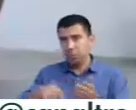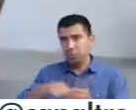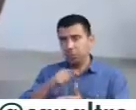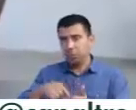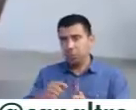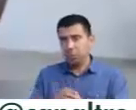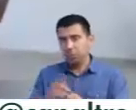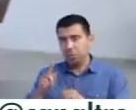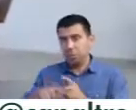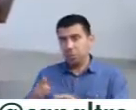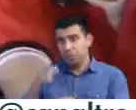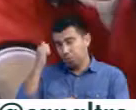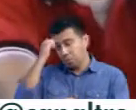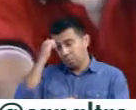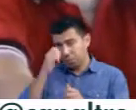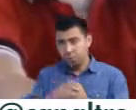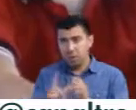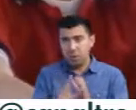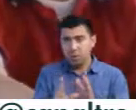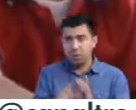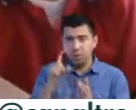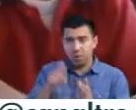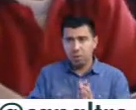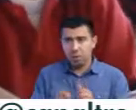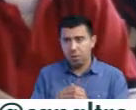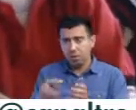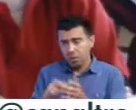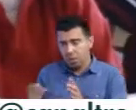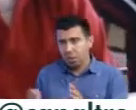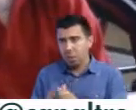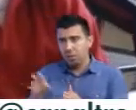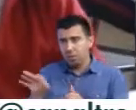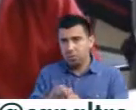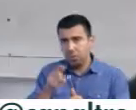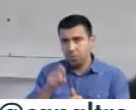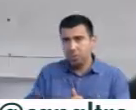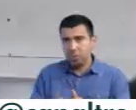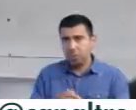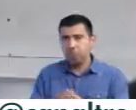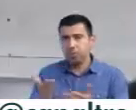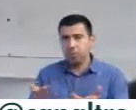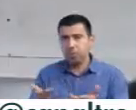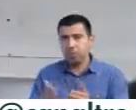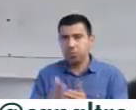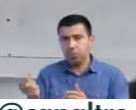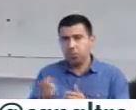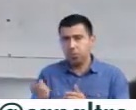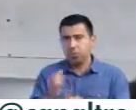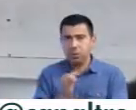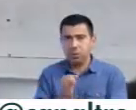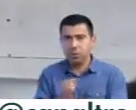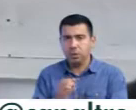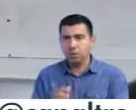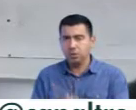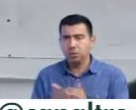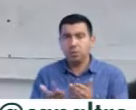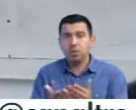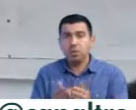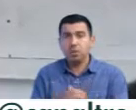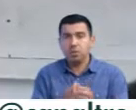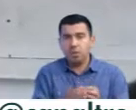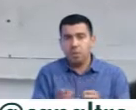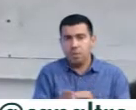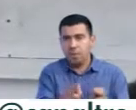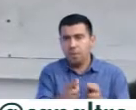escogerán profesores licenciados técnicos que sean oriundos o residan en la zona en donde se encuentre la institución educativa para las veredas